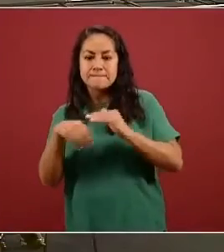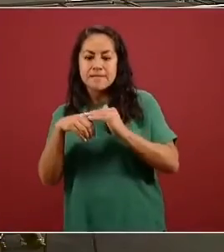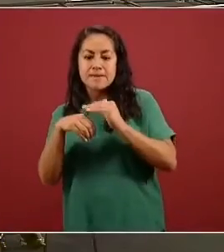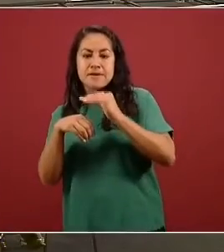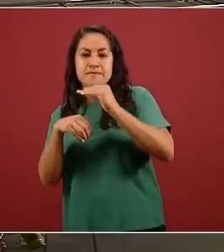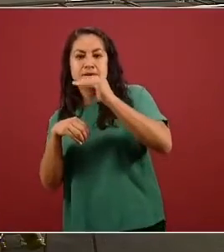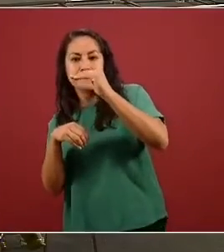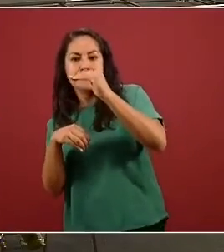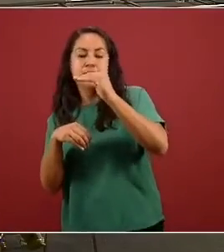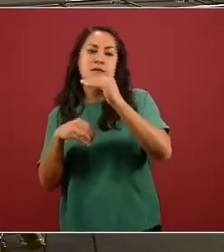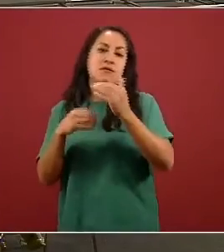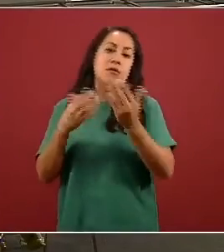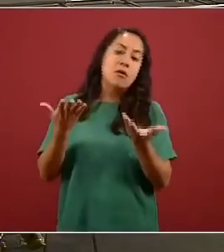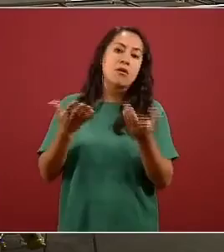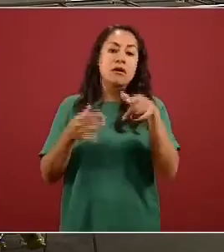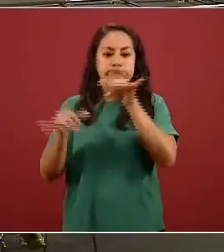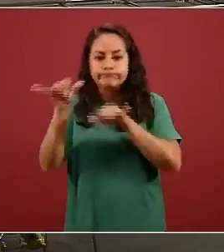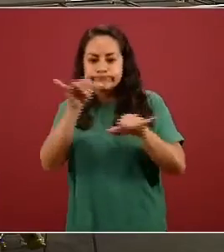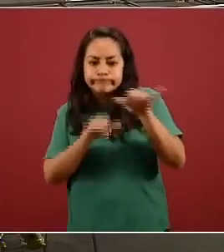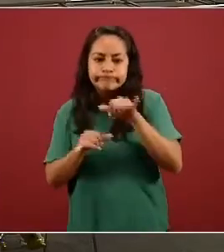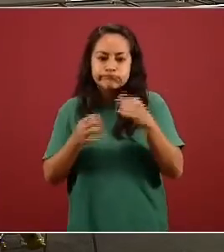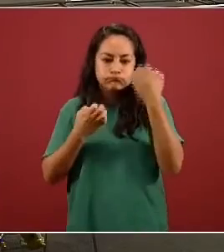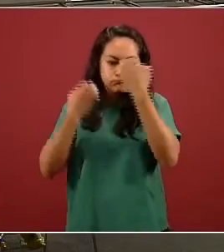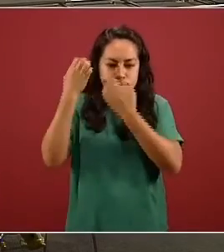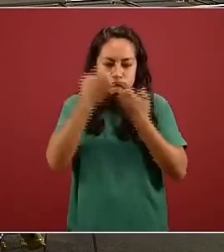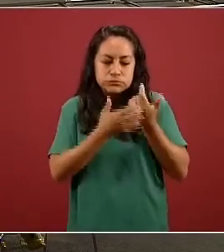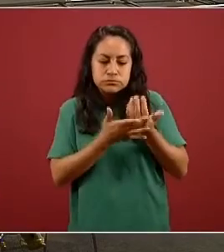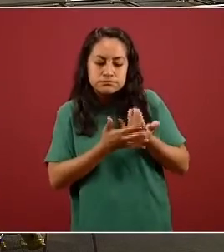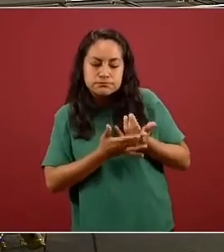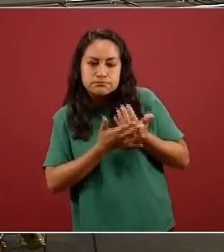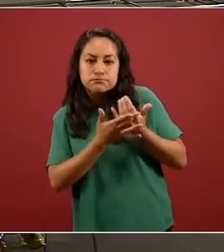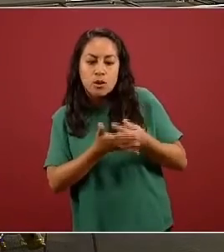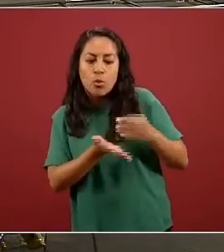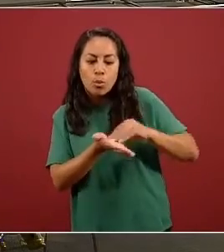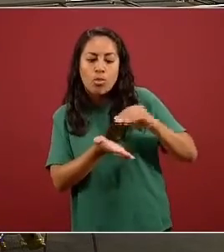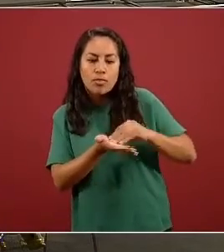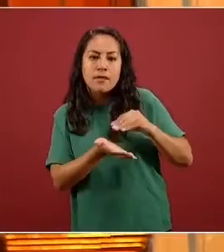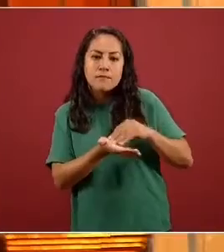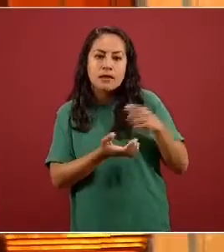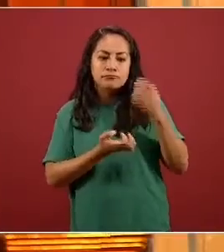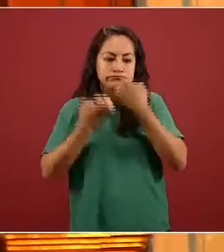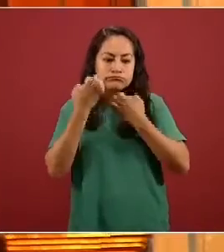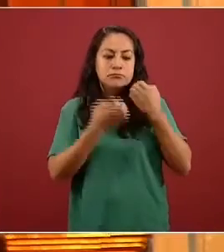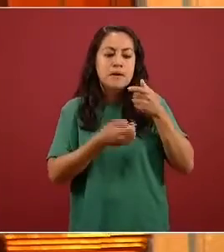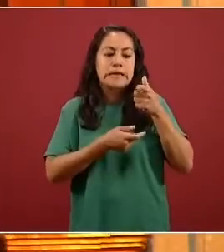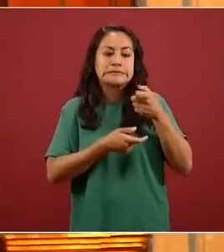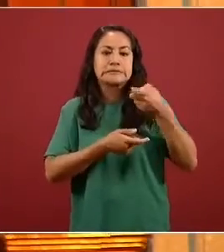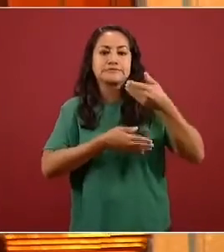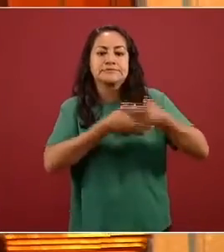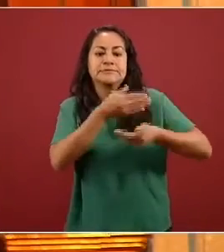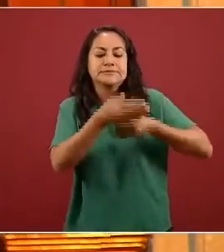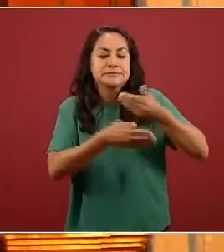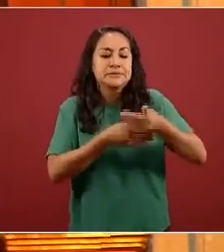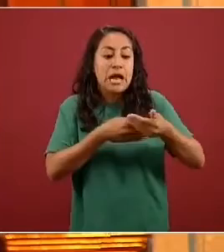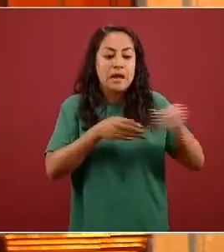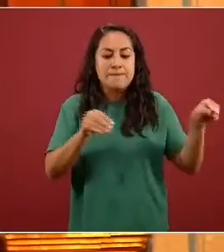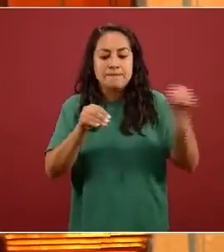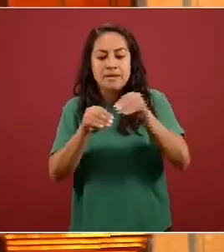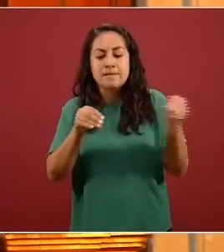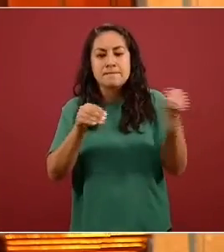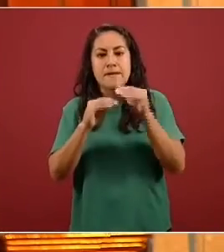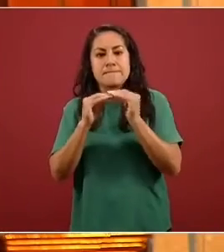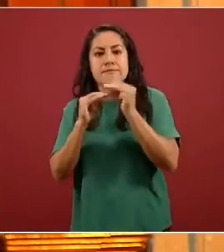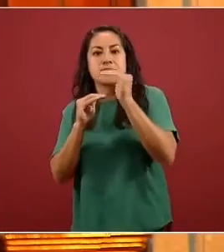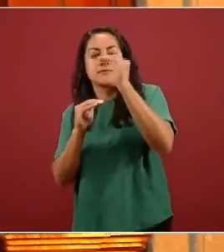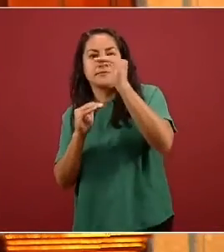su resultado, pues vemos cómo esa tendencia realmente es ascendente y se ha mantenido así en los últimos días. La siguiente, por